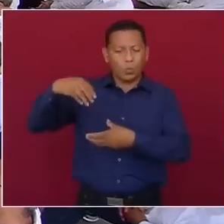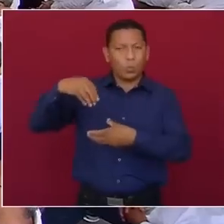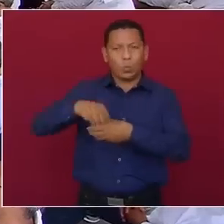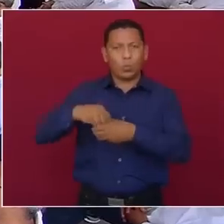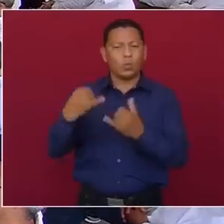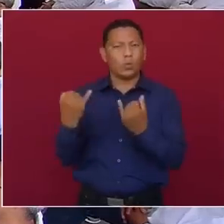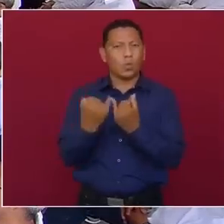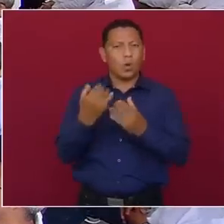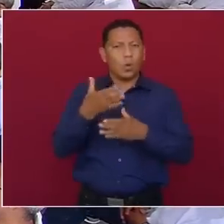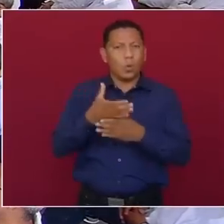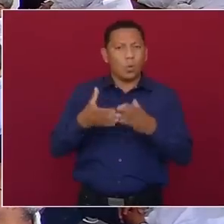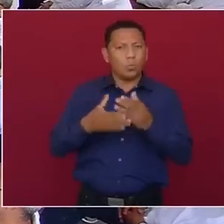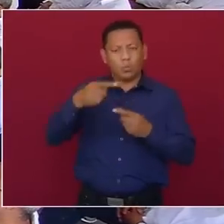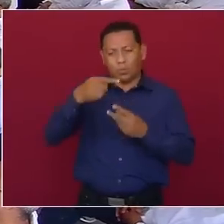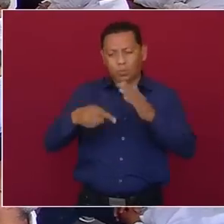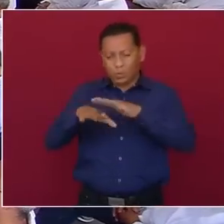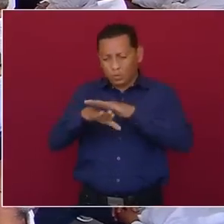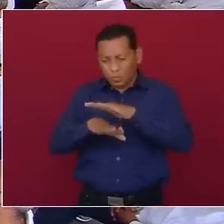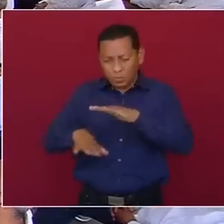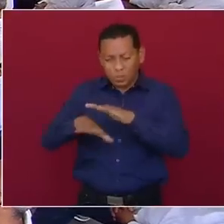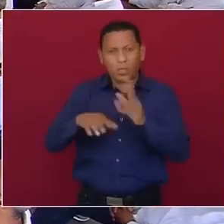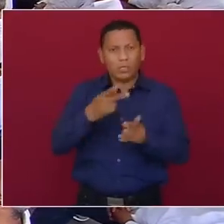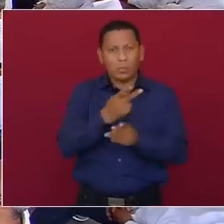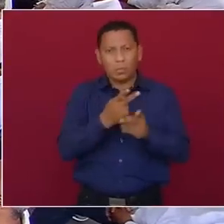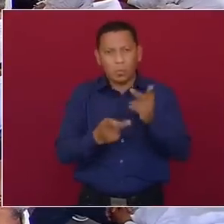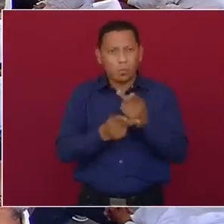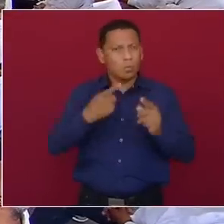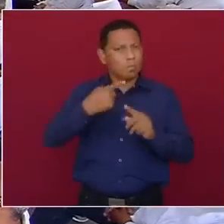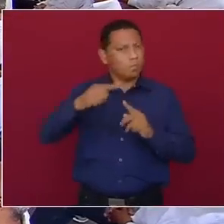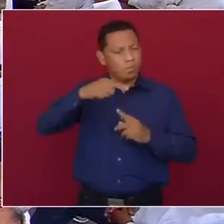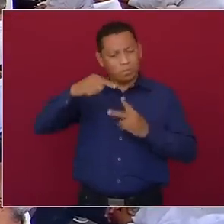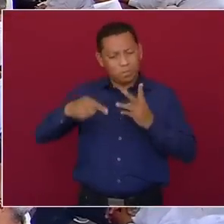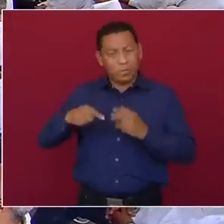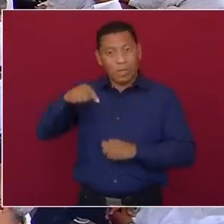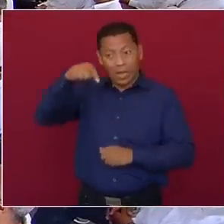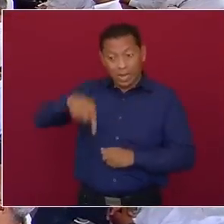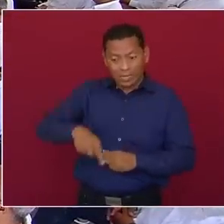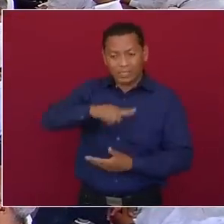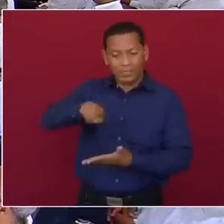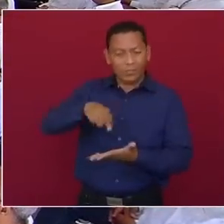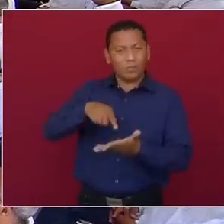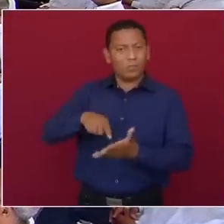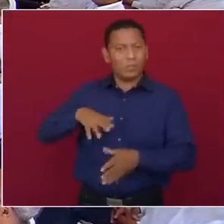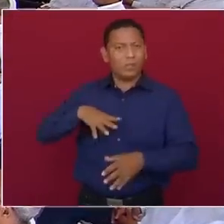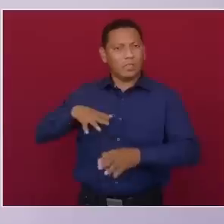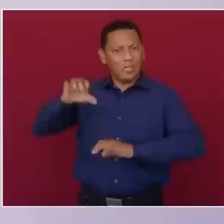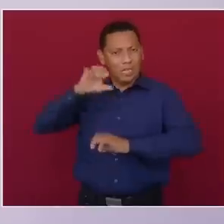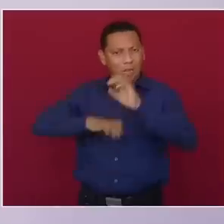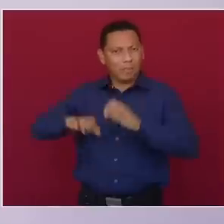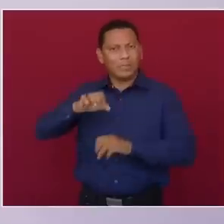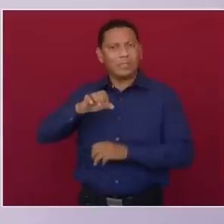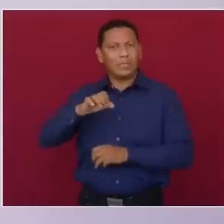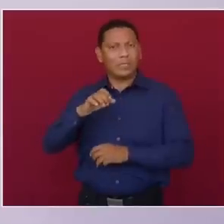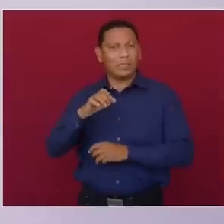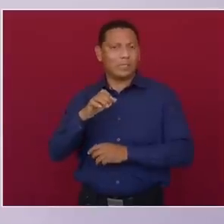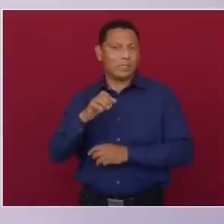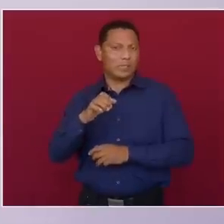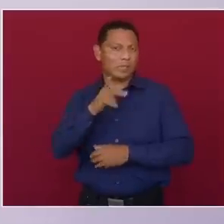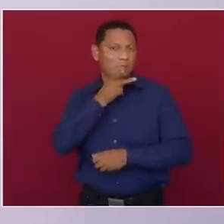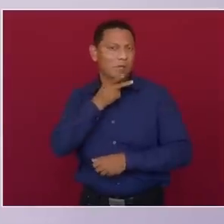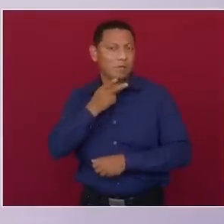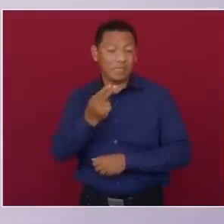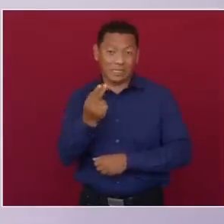materia prima y de los productos procesados. Aquí, donde nuestra empresa petrolera necesita